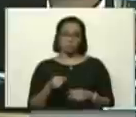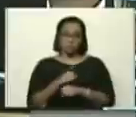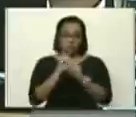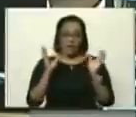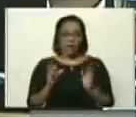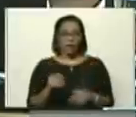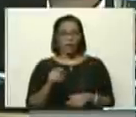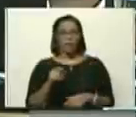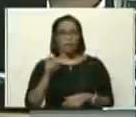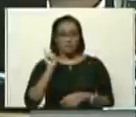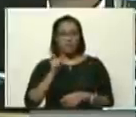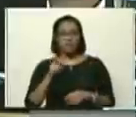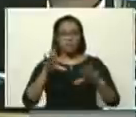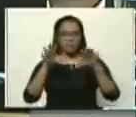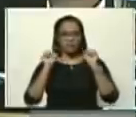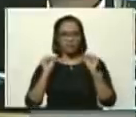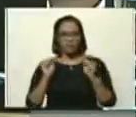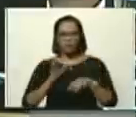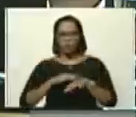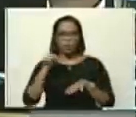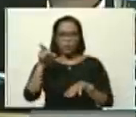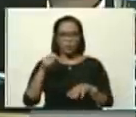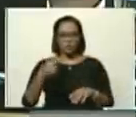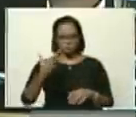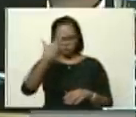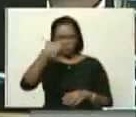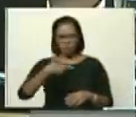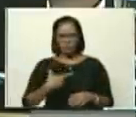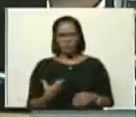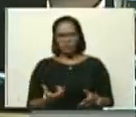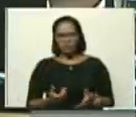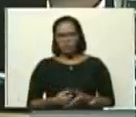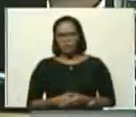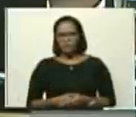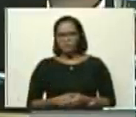culpa de los venezolanos, es culpa de él por su actitud.